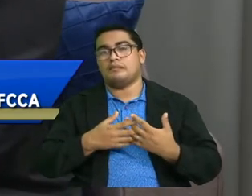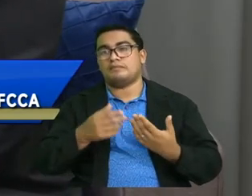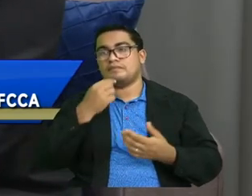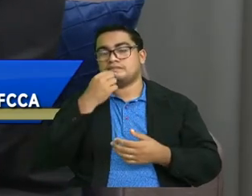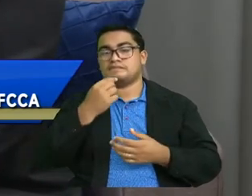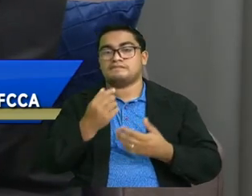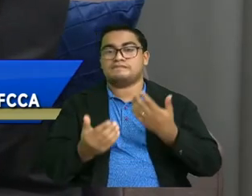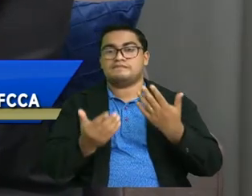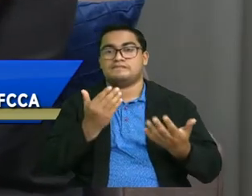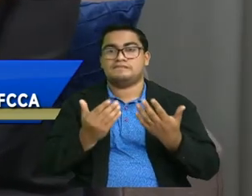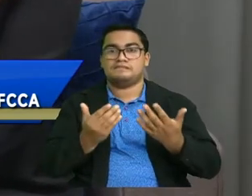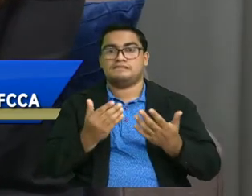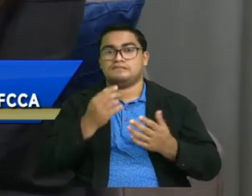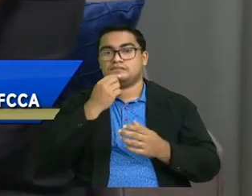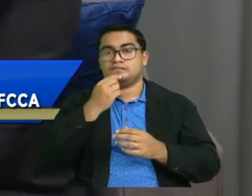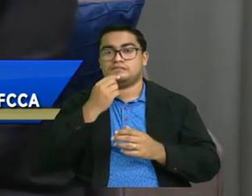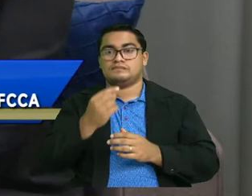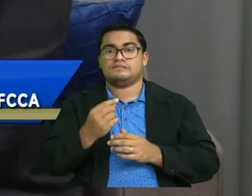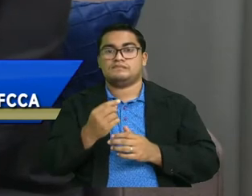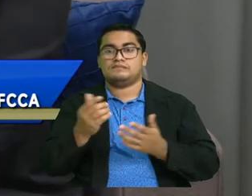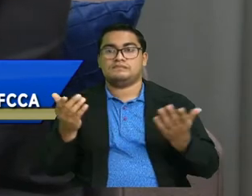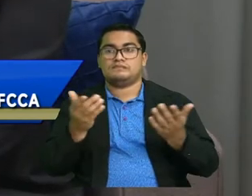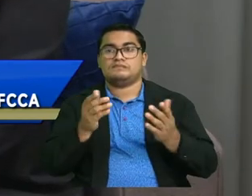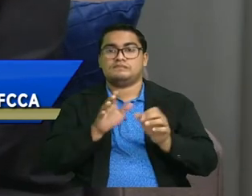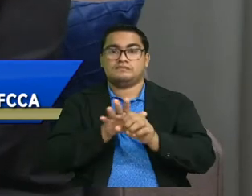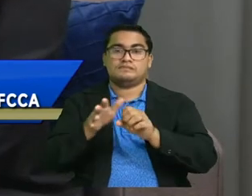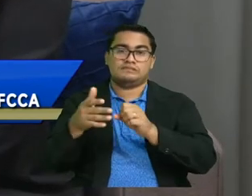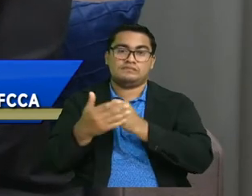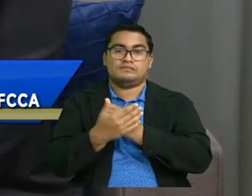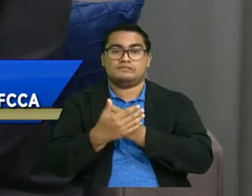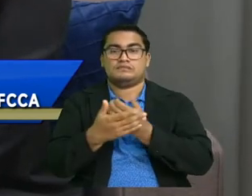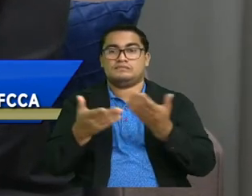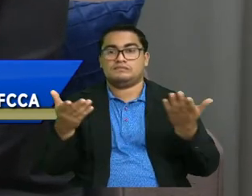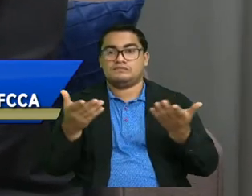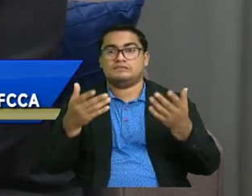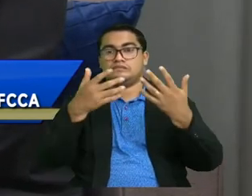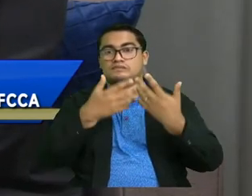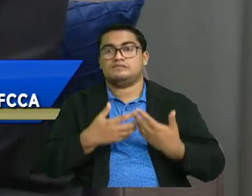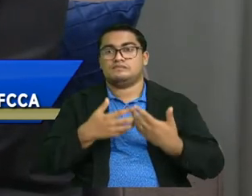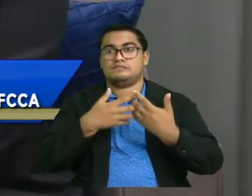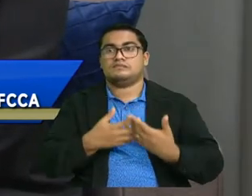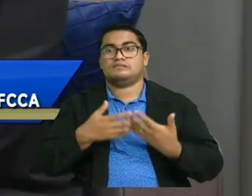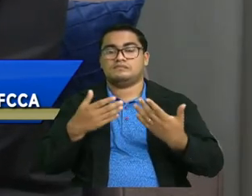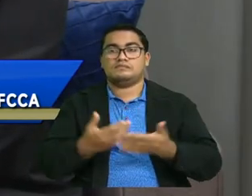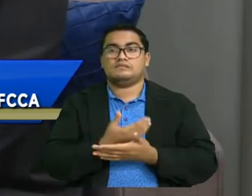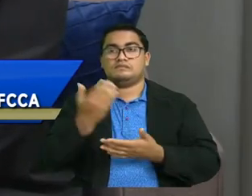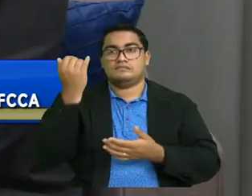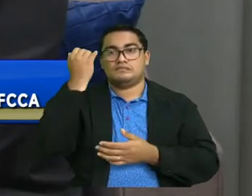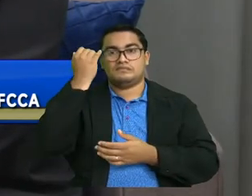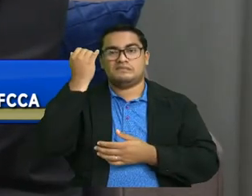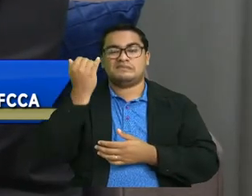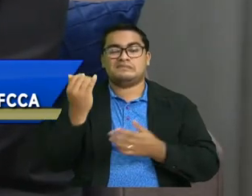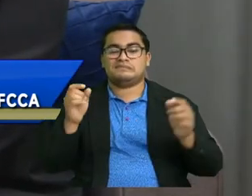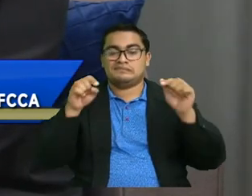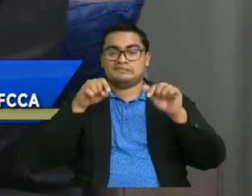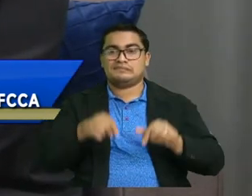vez nacieron a raíz del contexto en el que nos encontramos, empresas que se reinventaron, que ahorita están, dijeron,